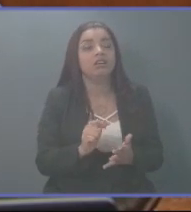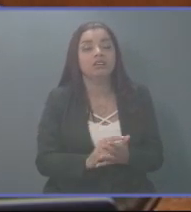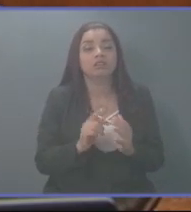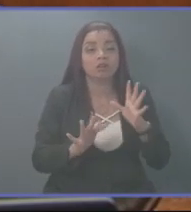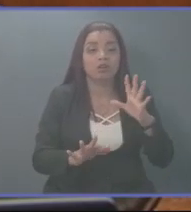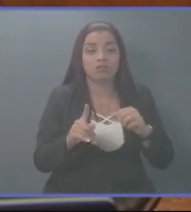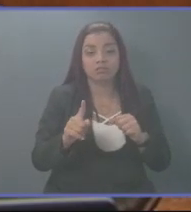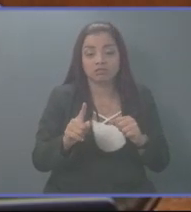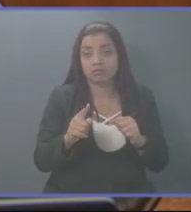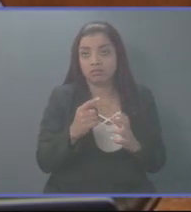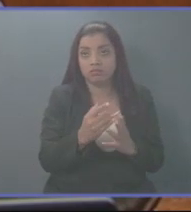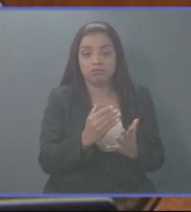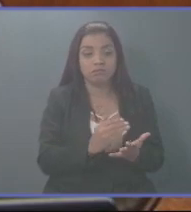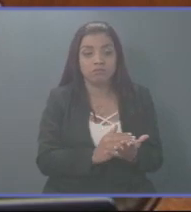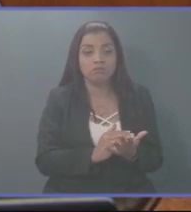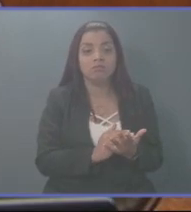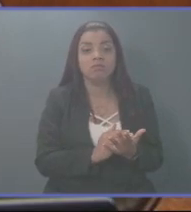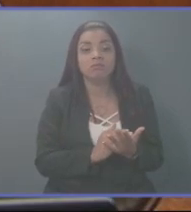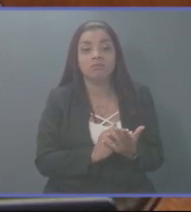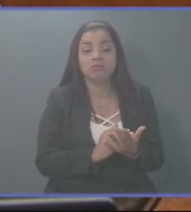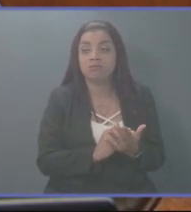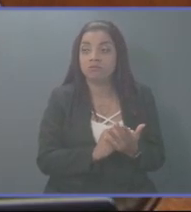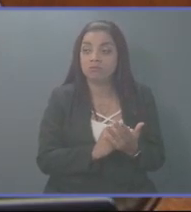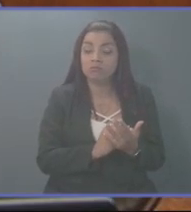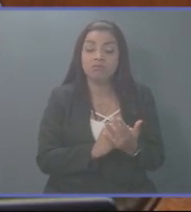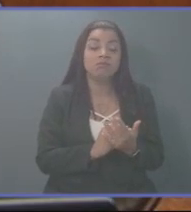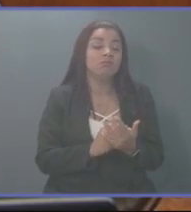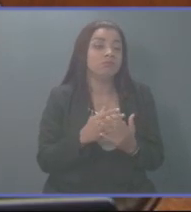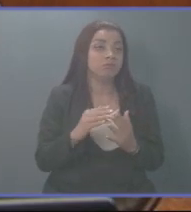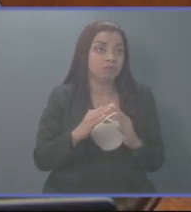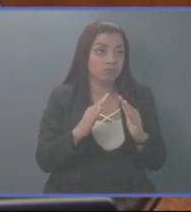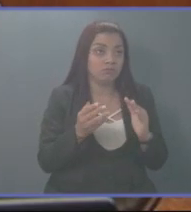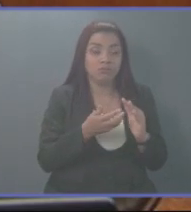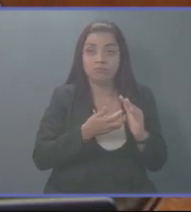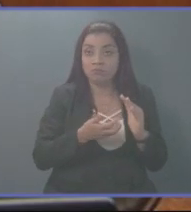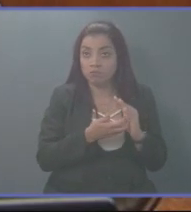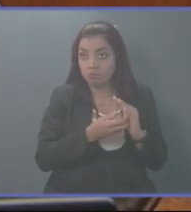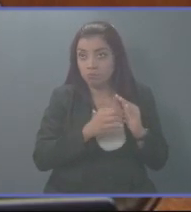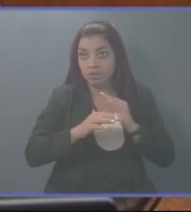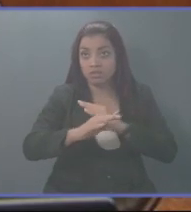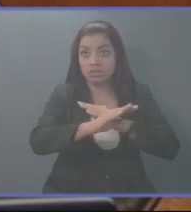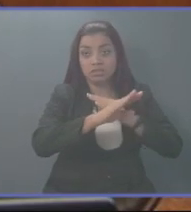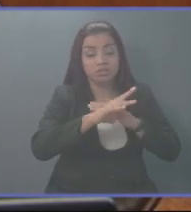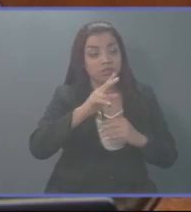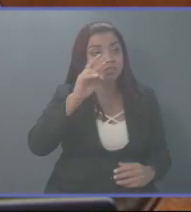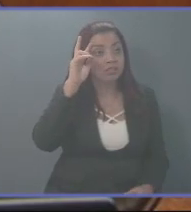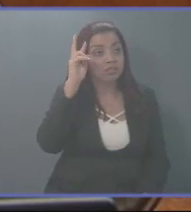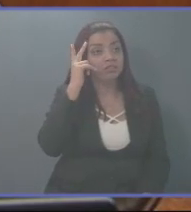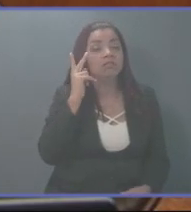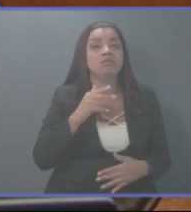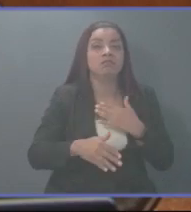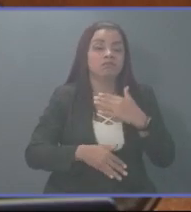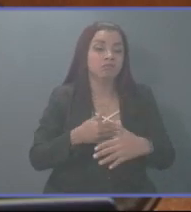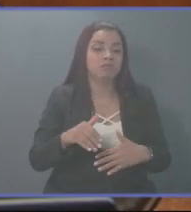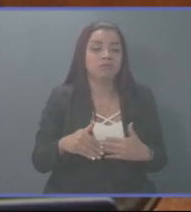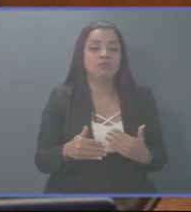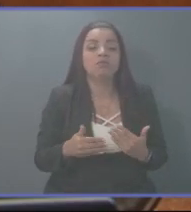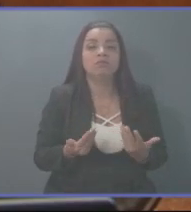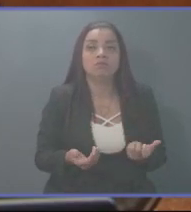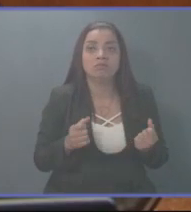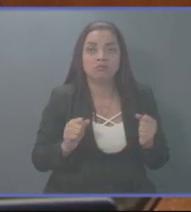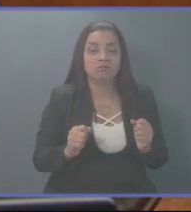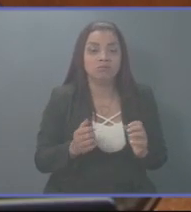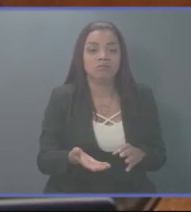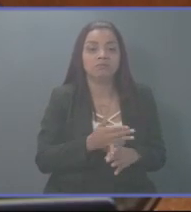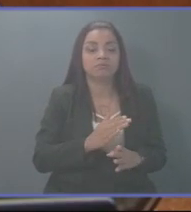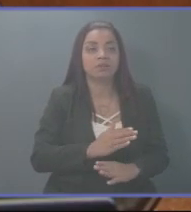11. La protección comprenderá el conjunto de acciones o mecanismos destinados a